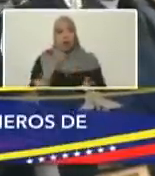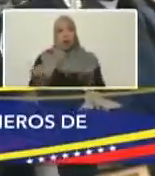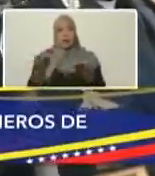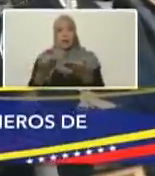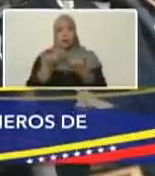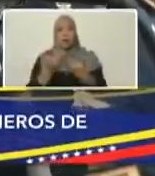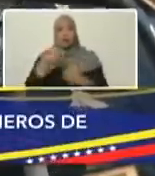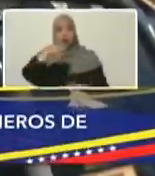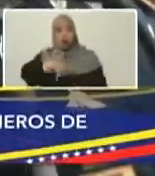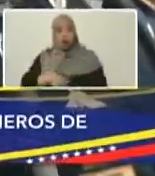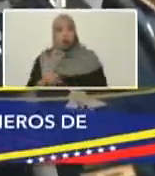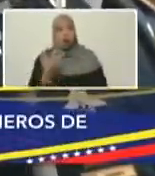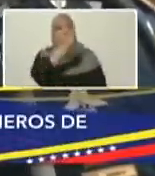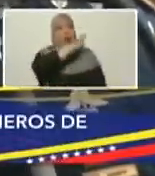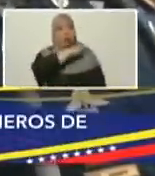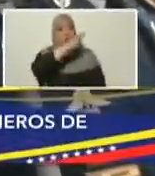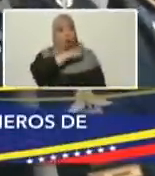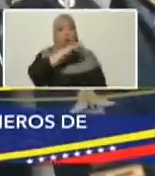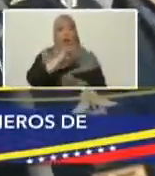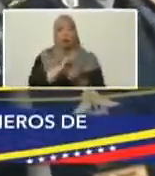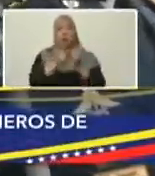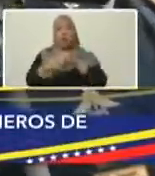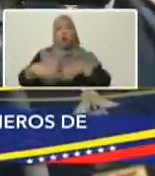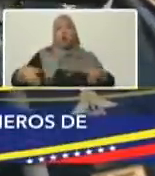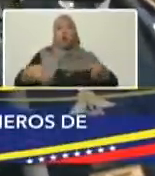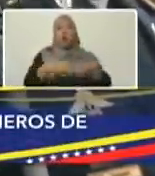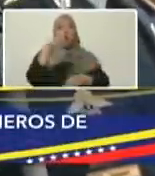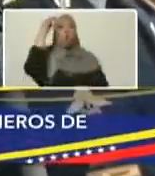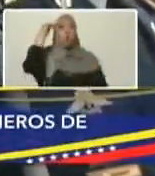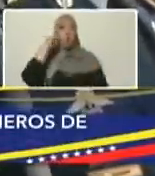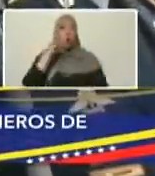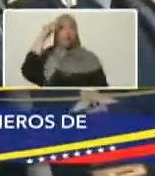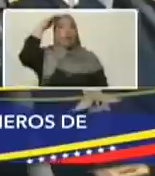grado de general de brigada de la aviación militar bolivariana.